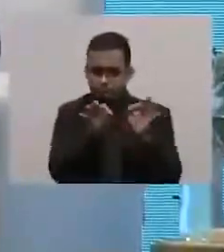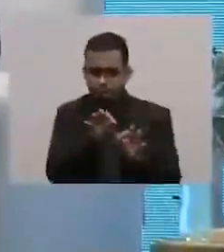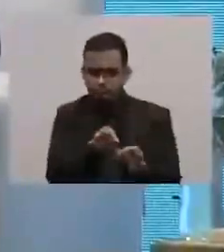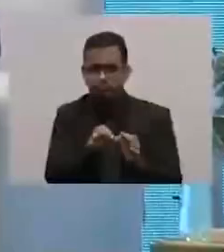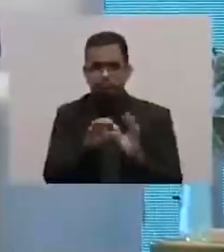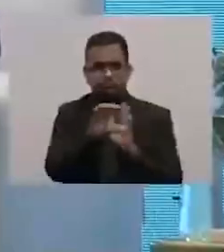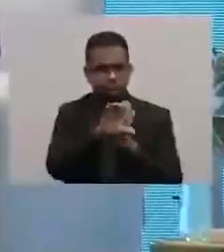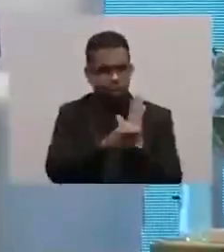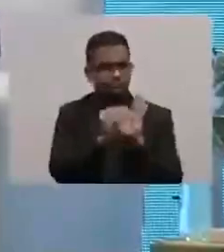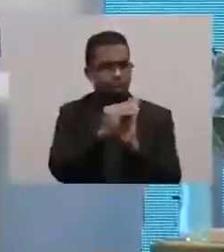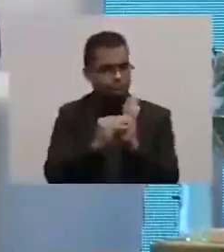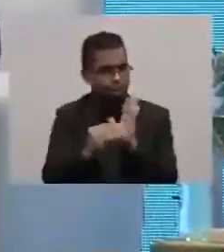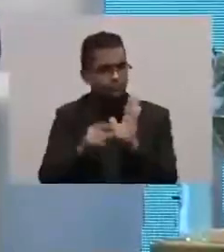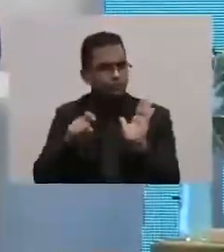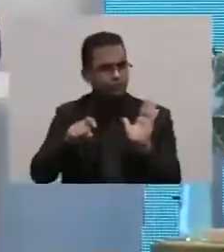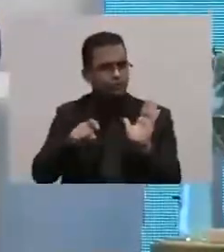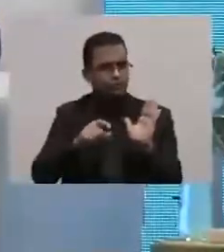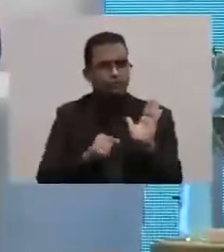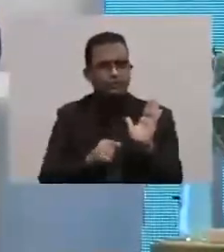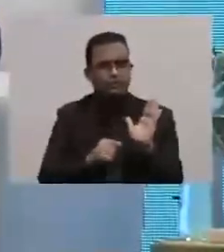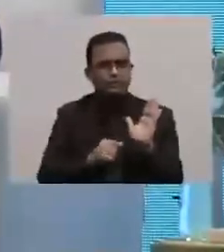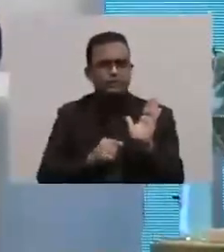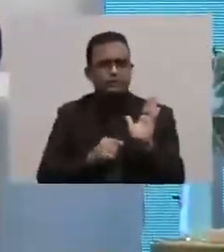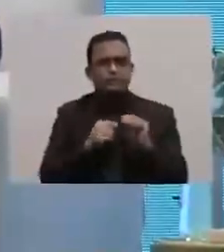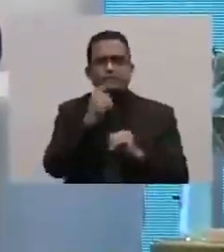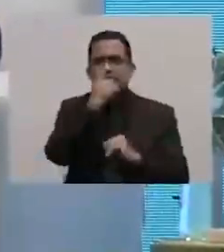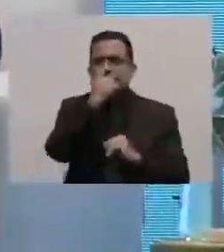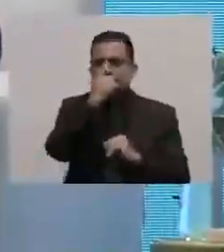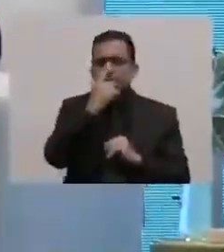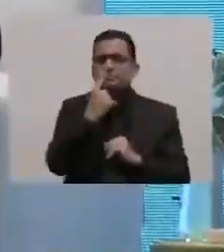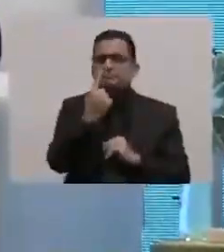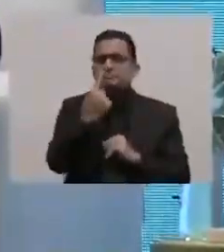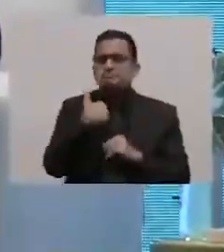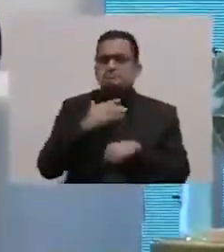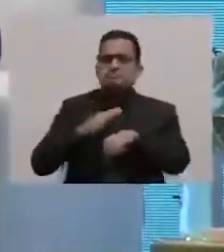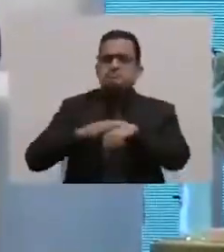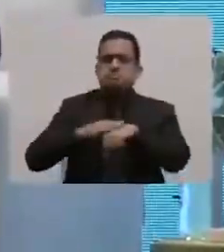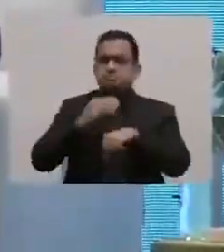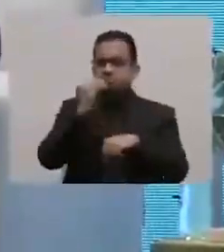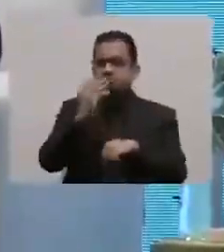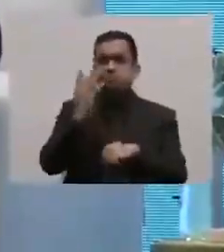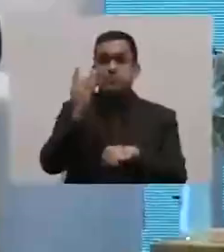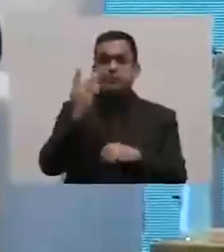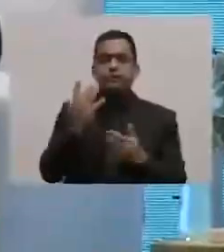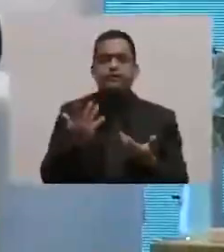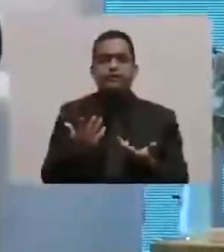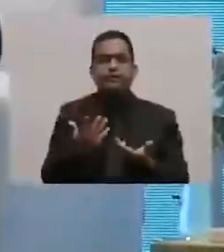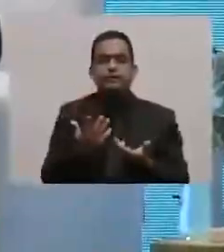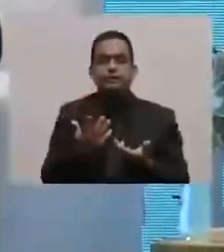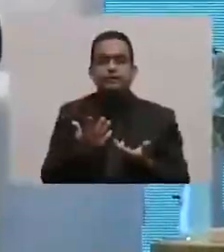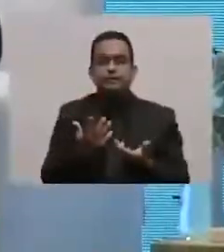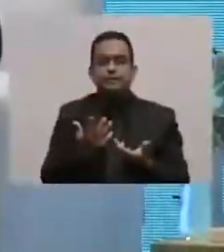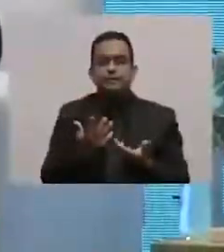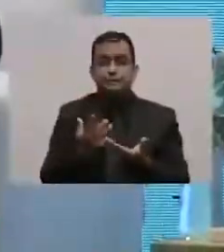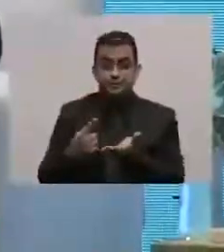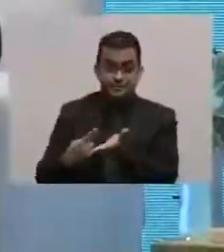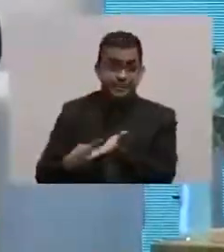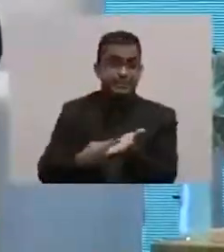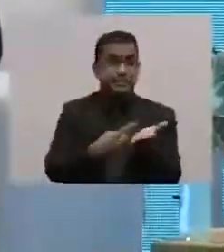nuestra Constitución. Por tanto, quiero hacer estas observaciones porque creo que este